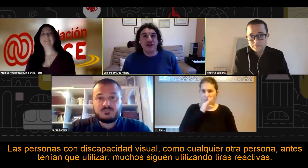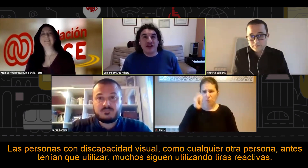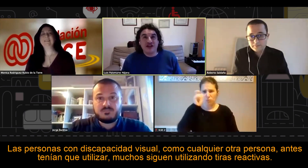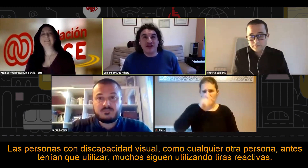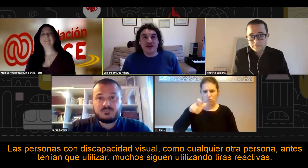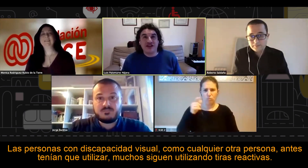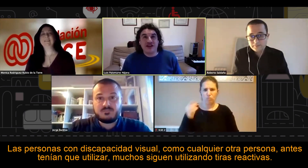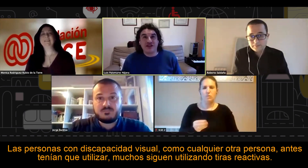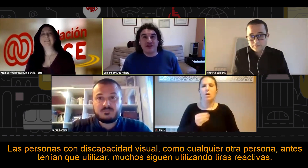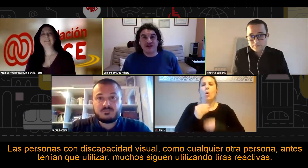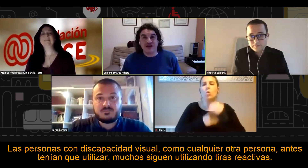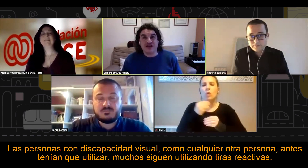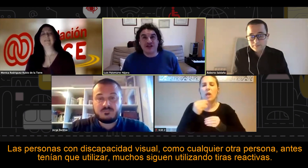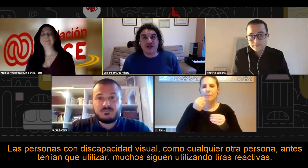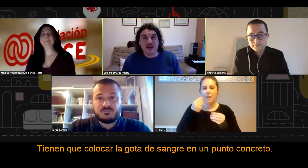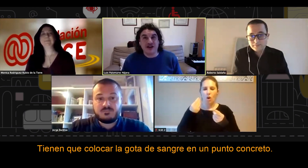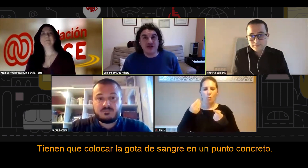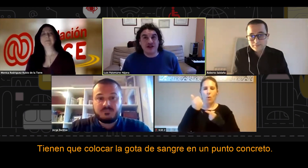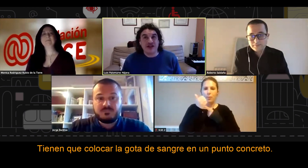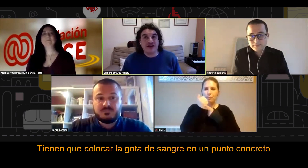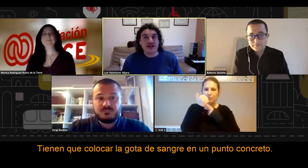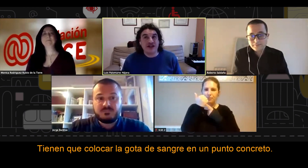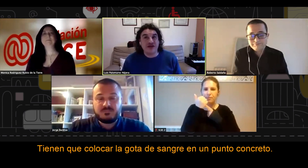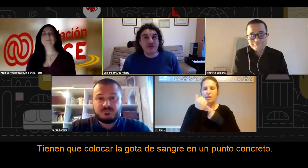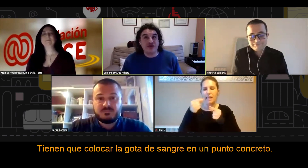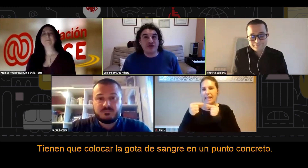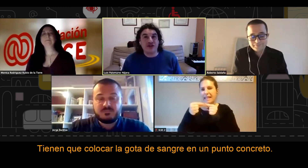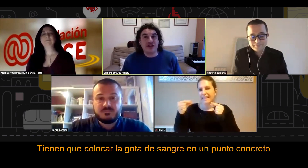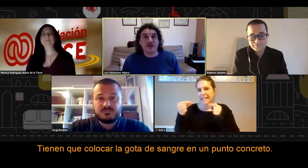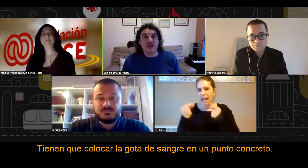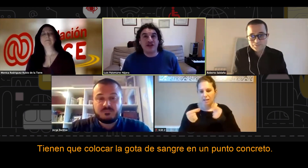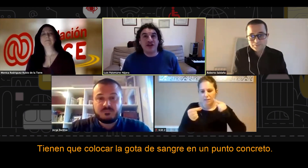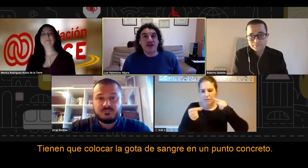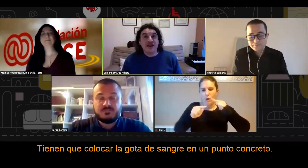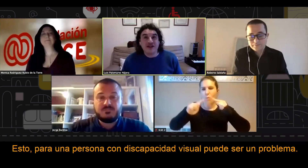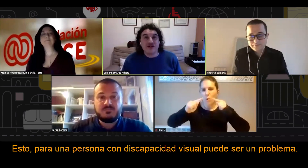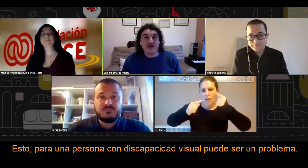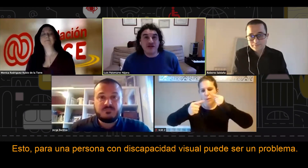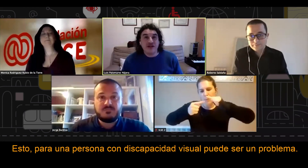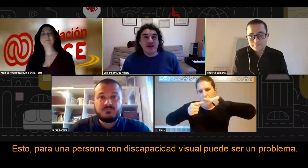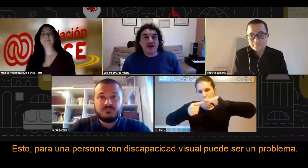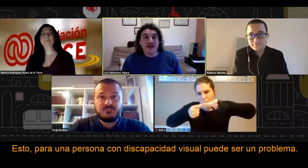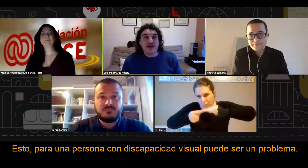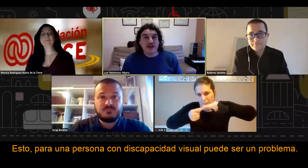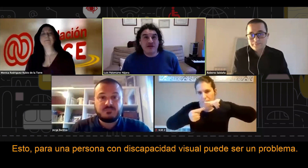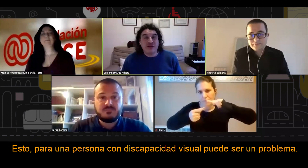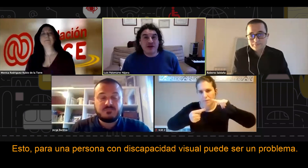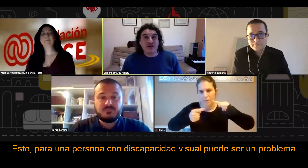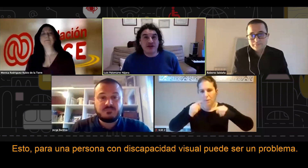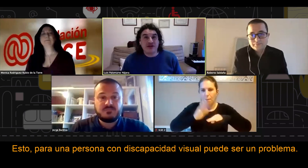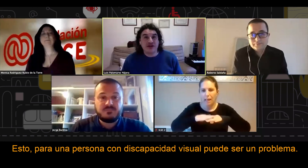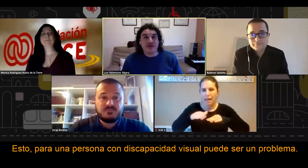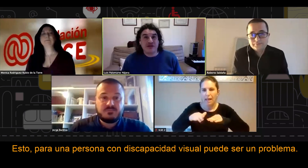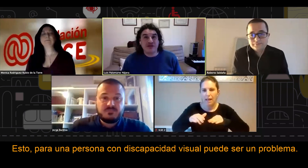las tiras reactivas. Tienes que colocar la gotita de sangre en un punto concreto, esto para una persona